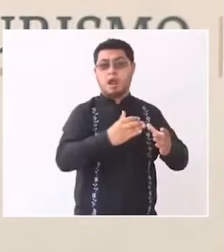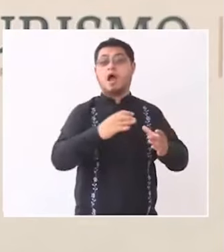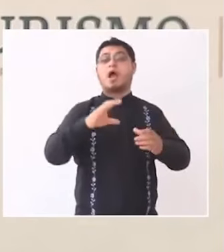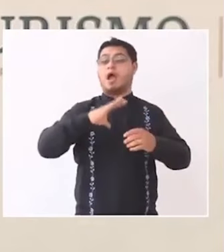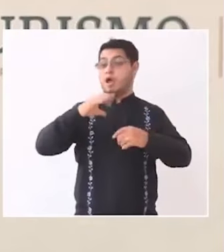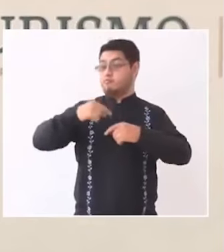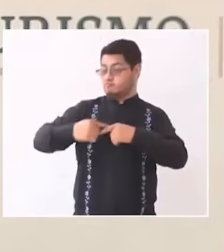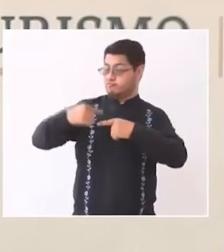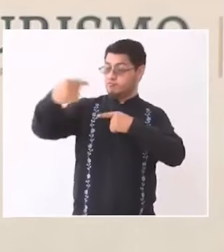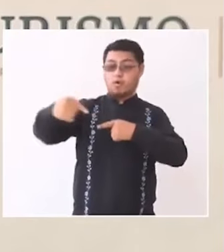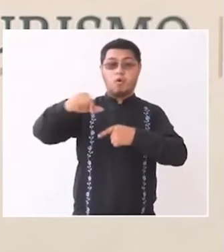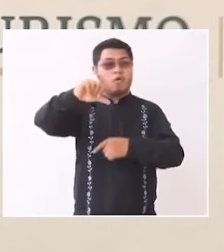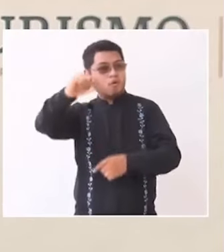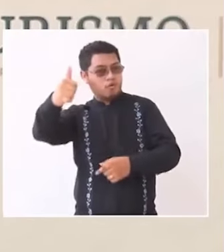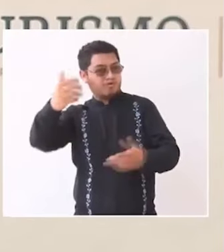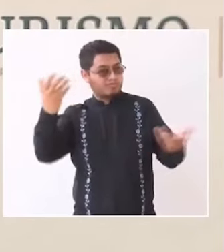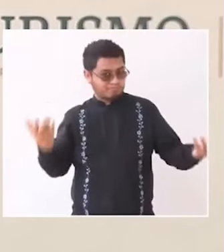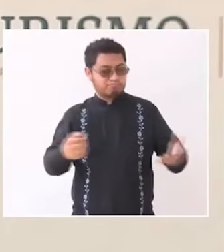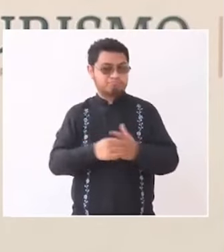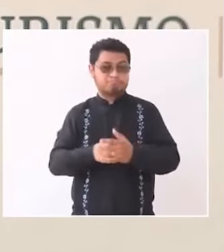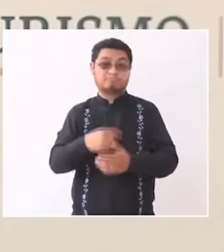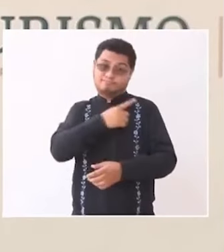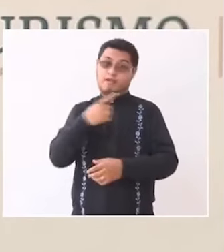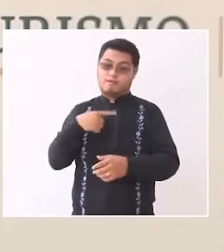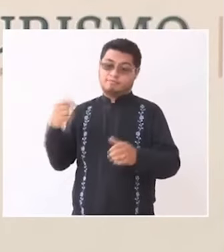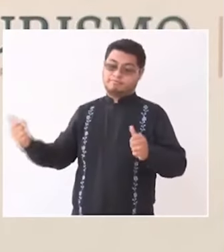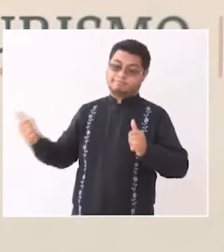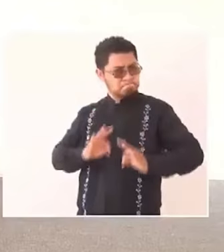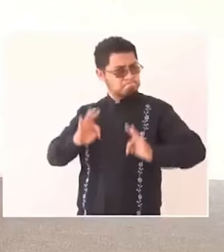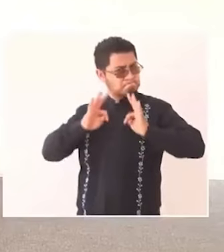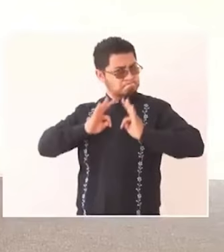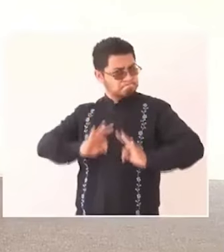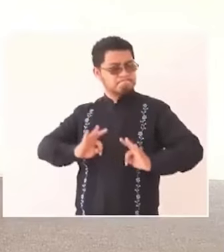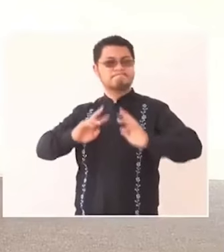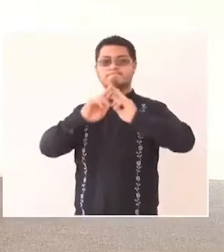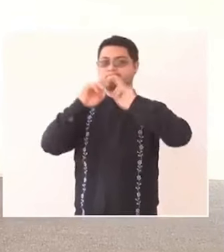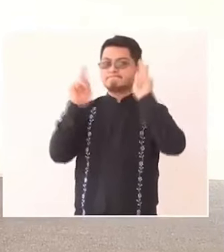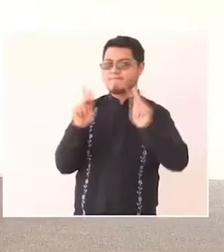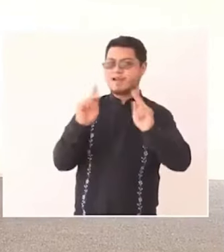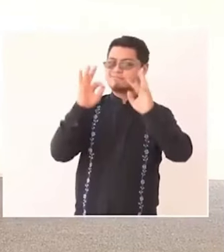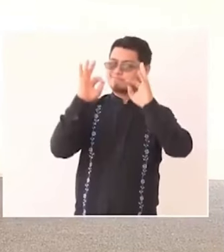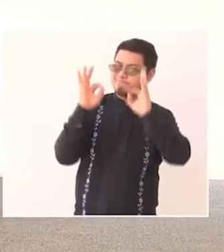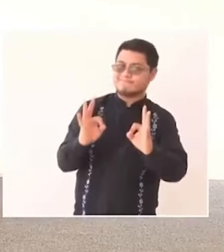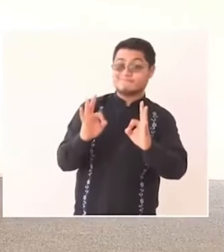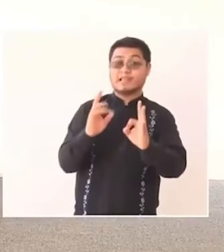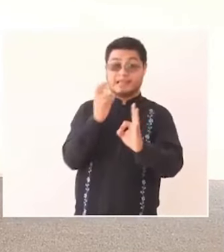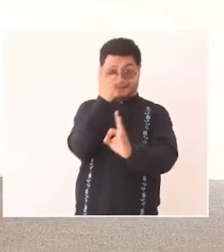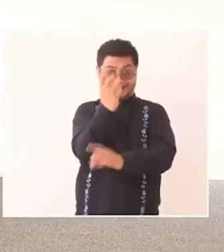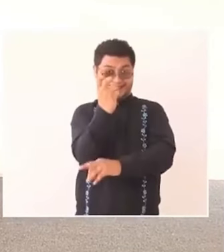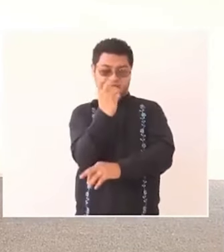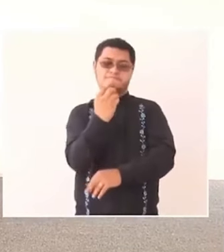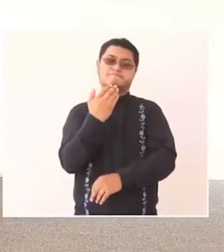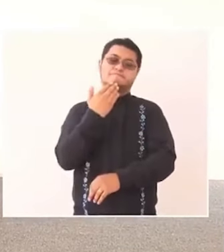gobiernos locales. A menos de una semana de la jornada electoral del 2 de junio, The New York Times y Washington Post publicaron